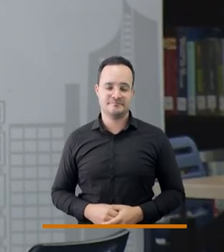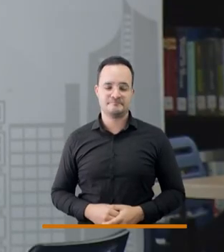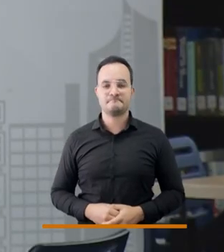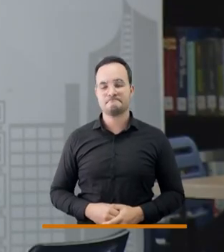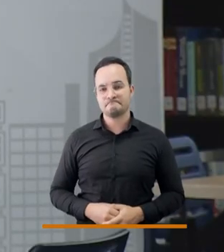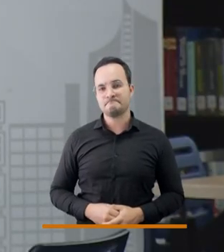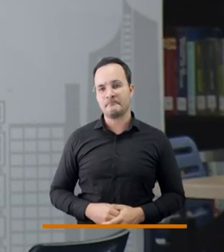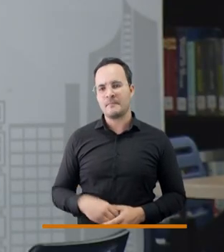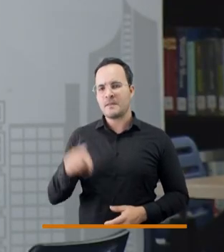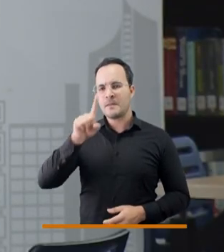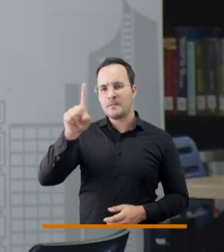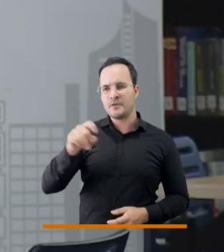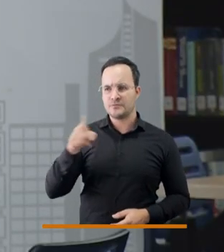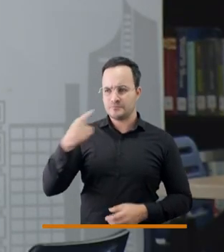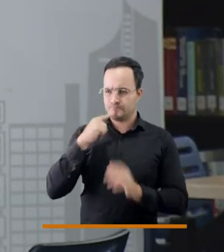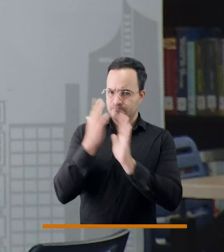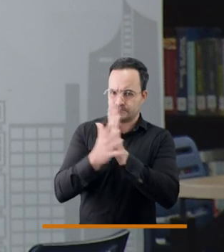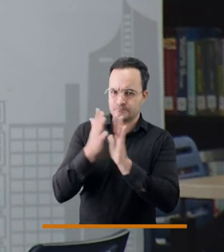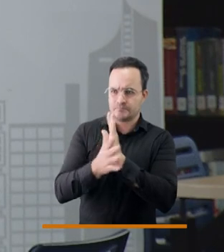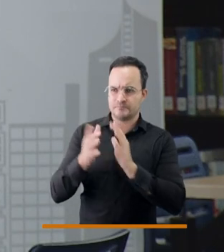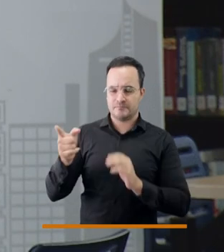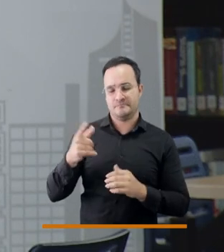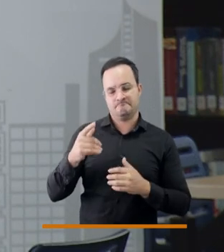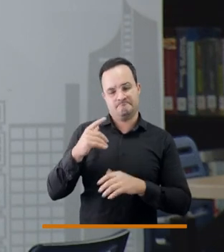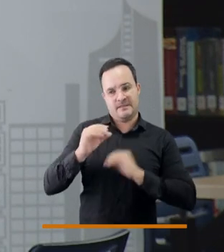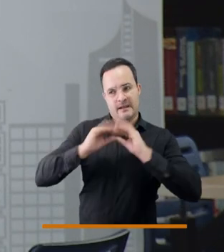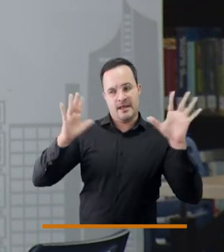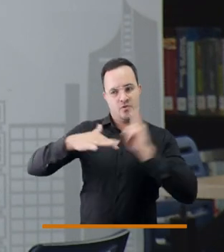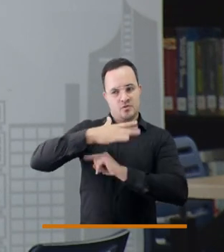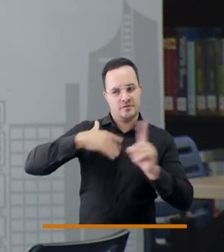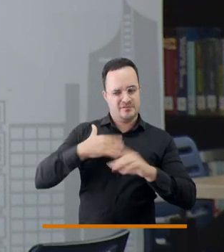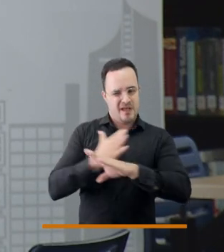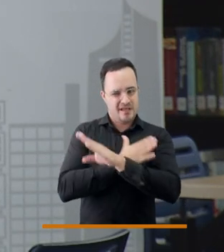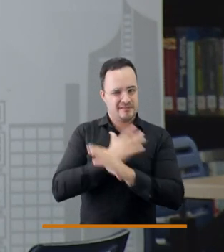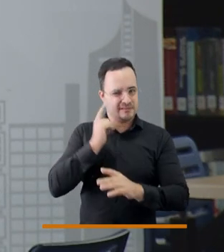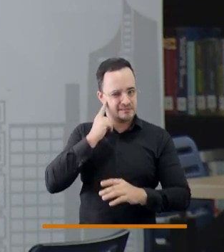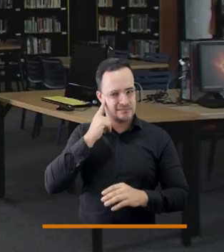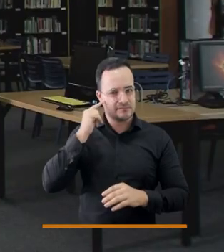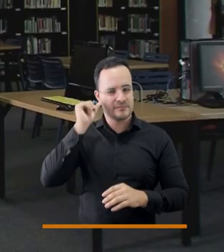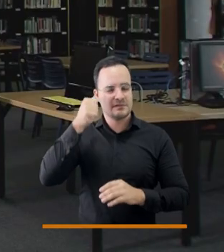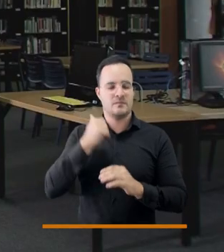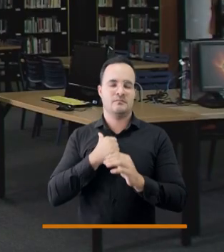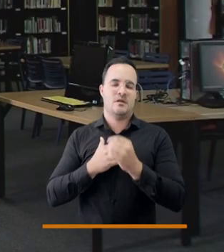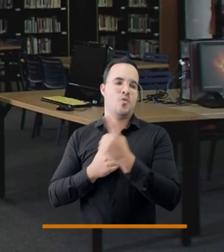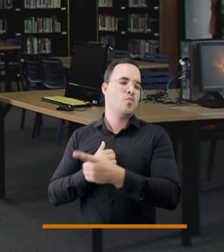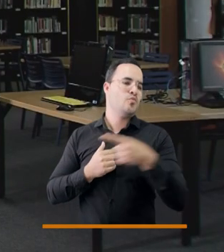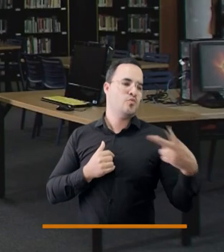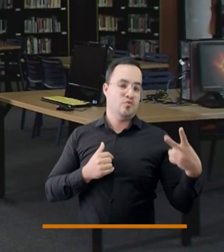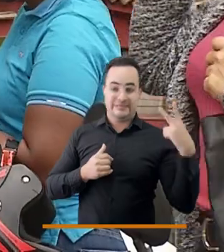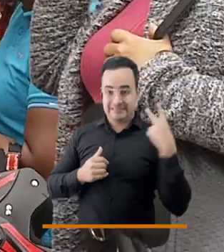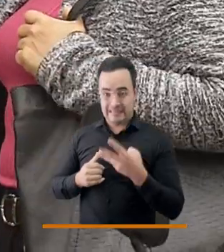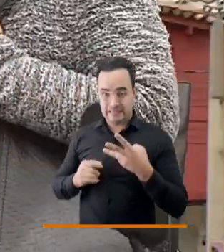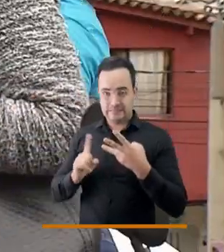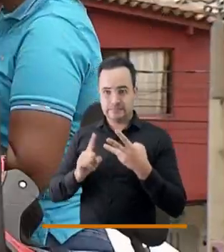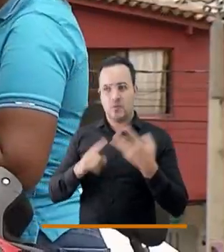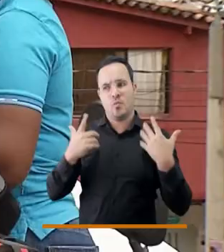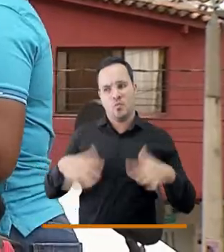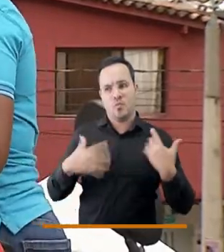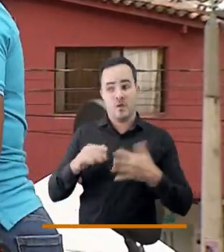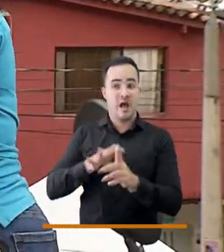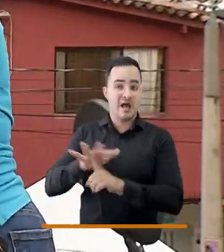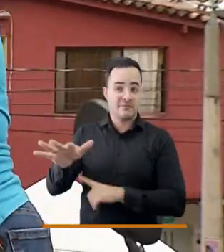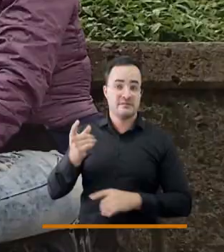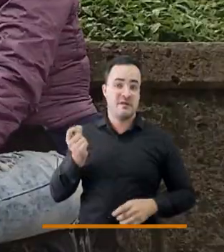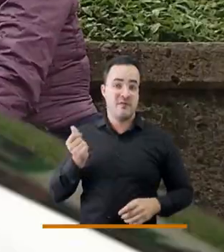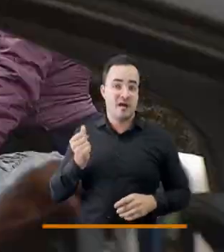Ingeniero, esta sería, como ya mencionamos, la tercera cárcel del corregimiento. Eso impacta el valor de las